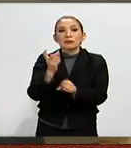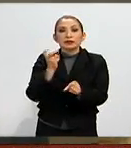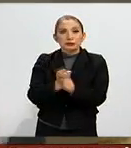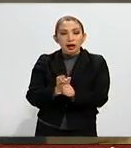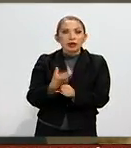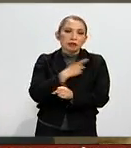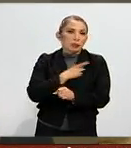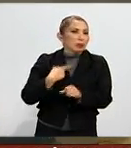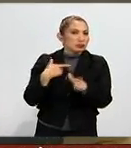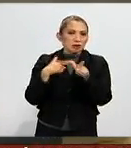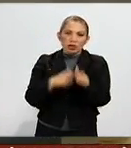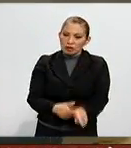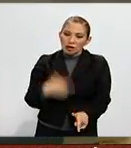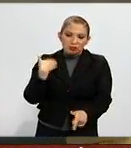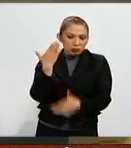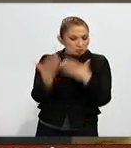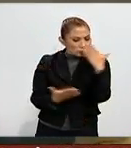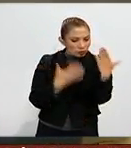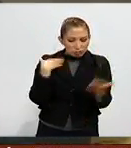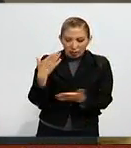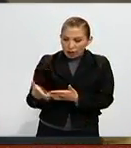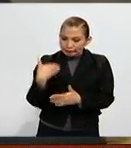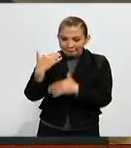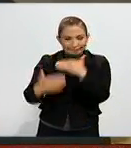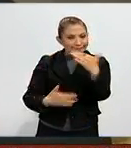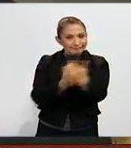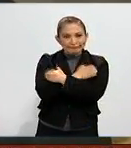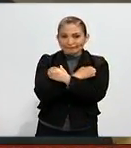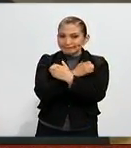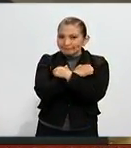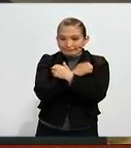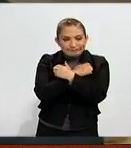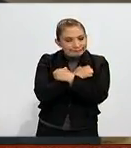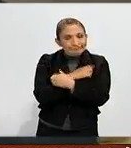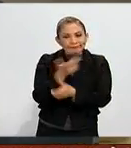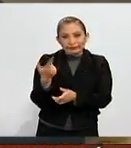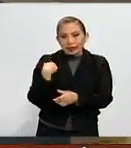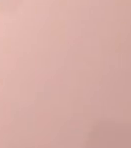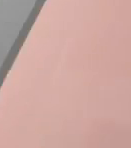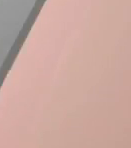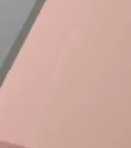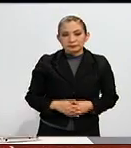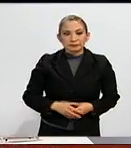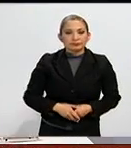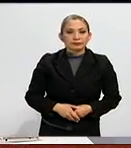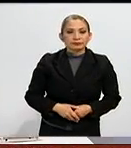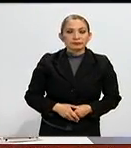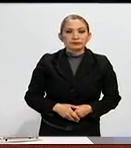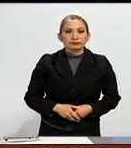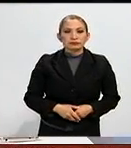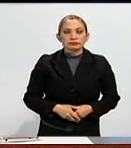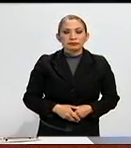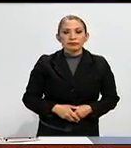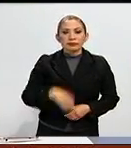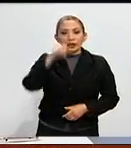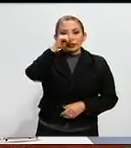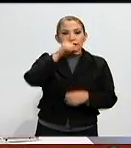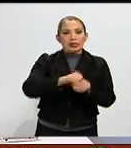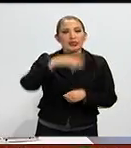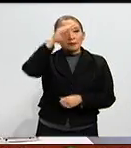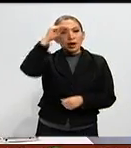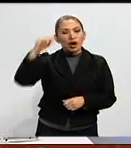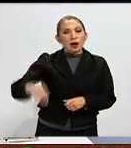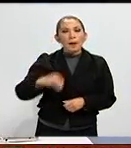que tenemos que continuar y mantenernos en el proceso de educación en el país. El secretario de